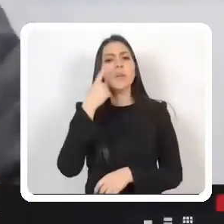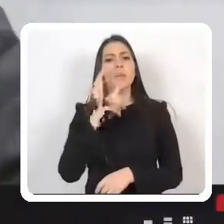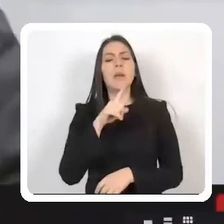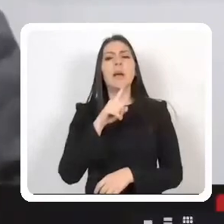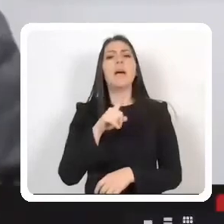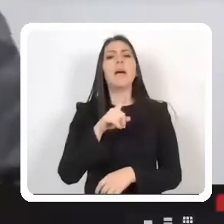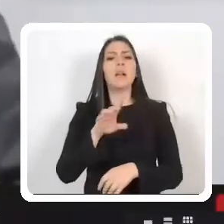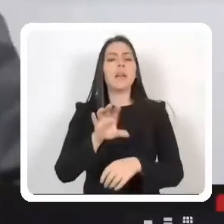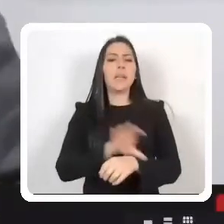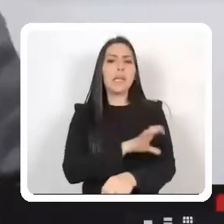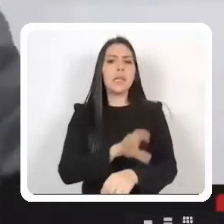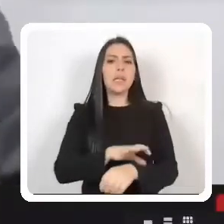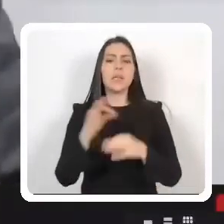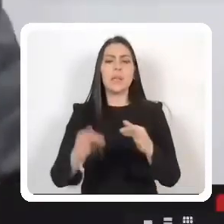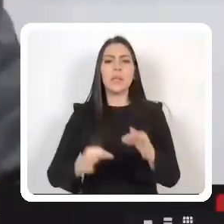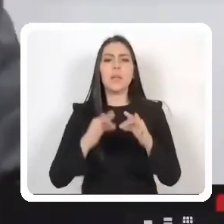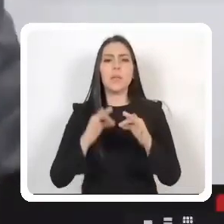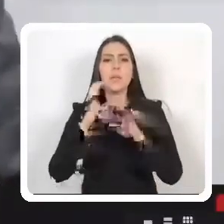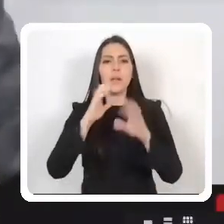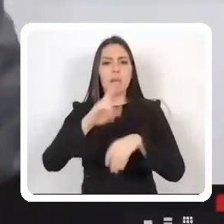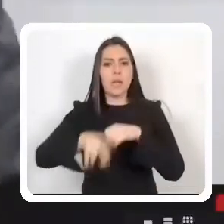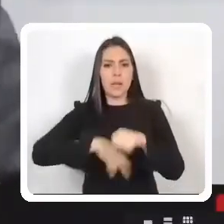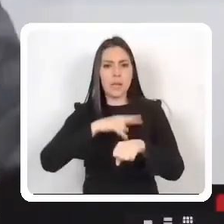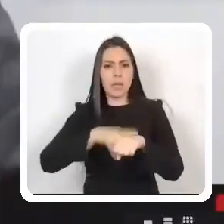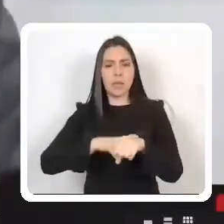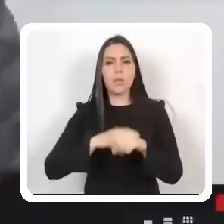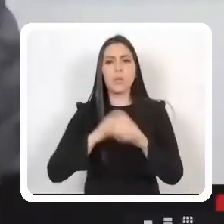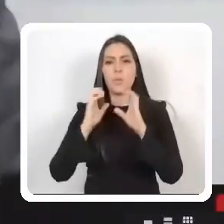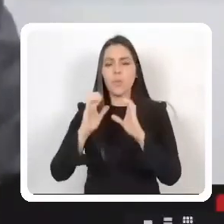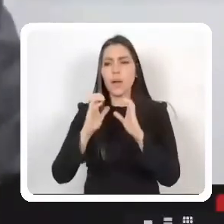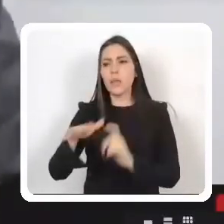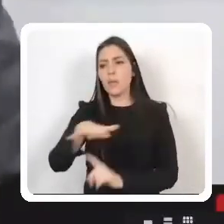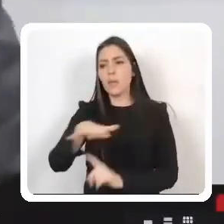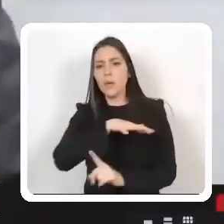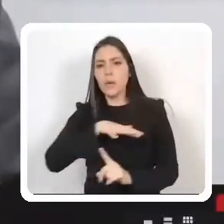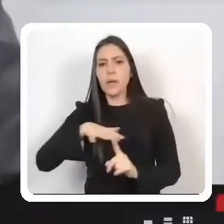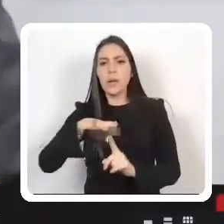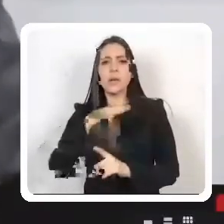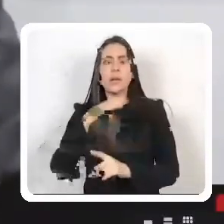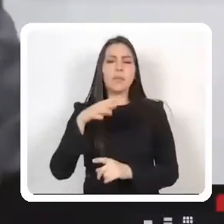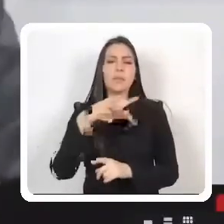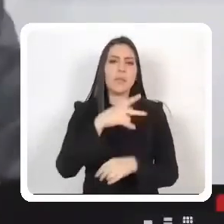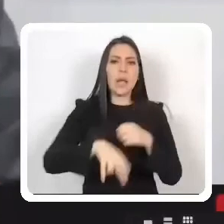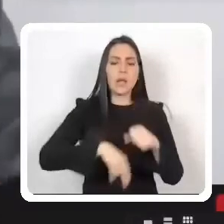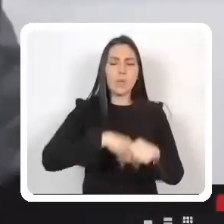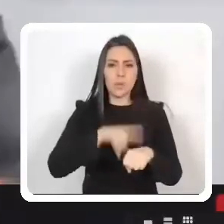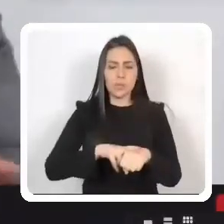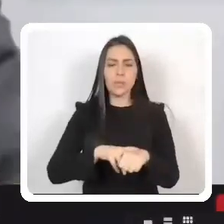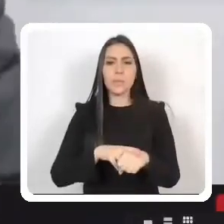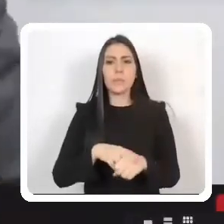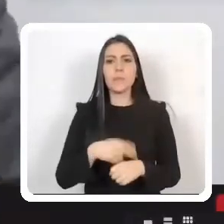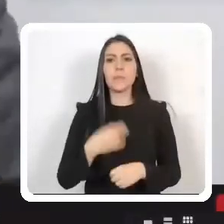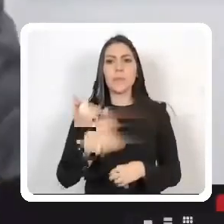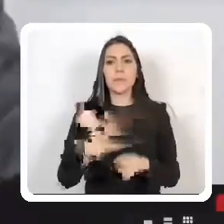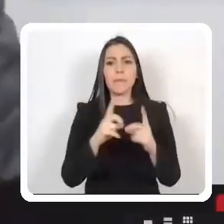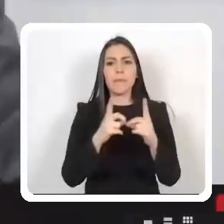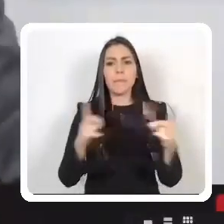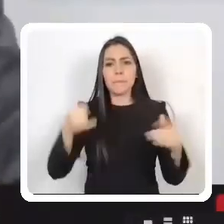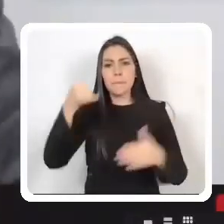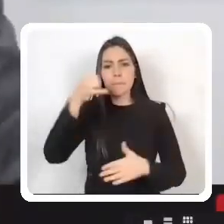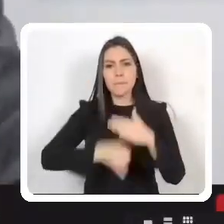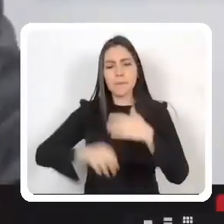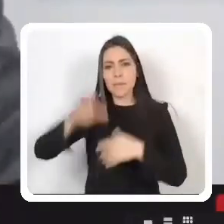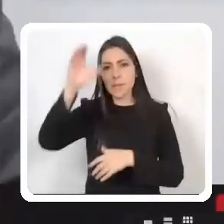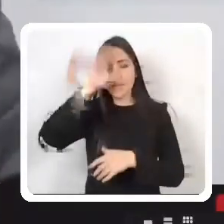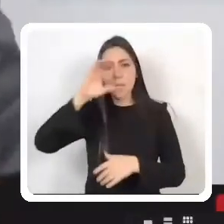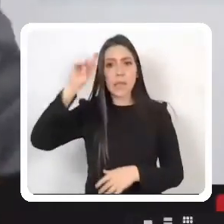favor de la conservación de los recursos naturales y del medio ambiente. Y con base en el desarrollo